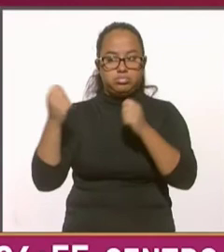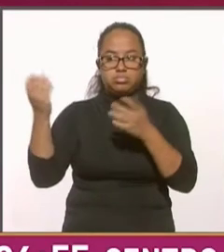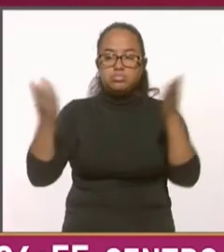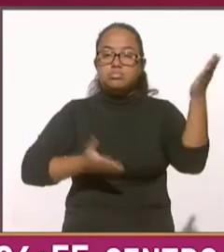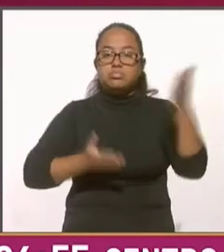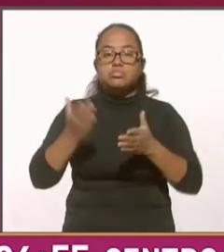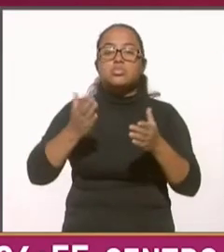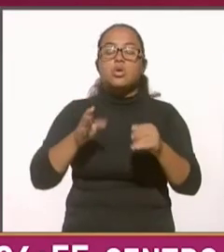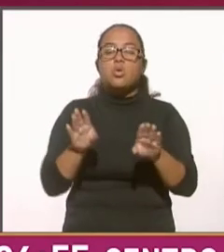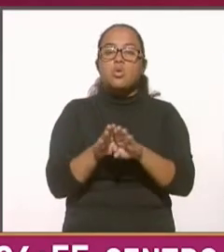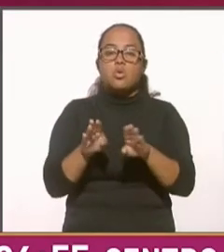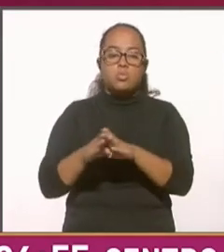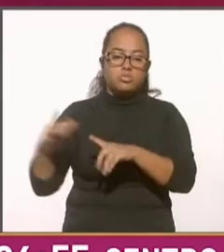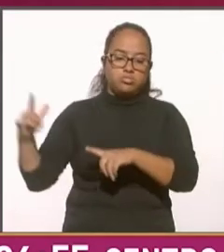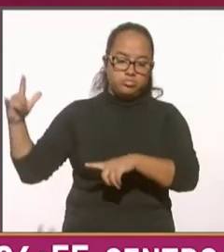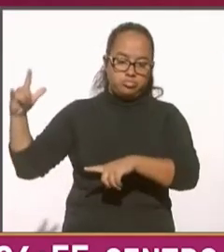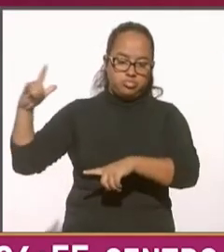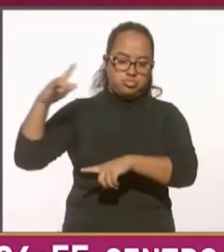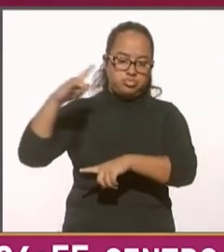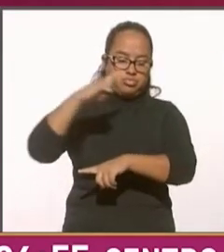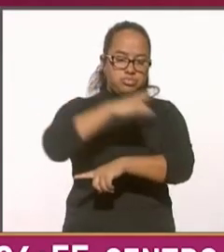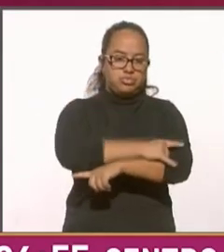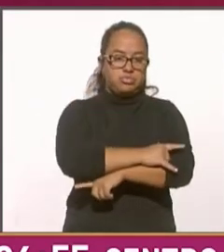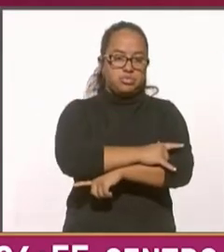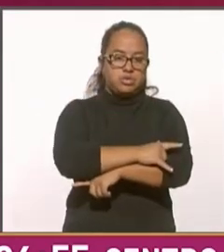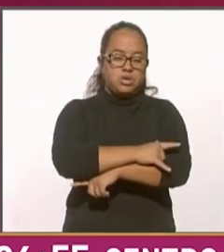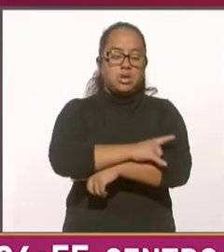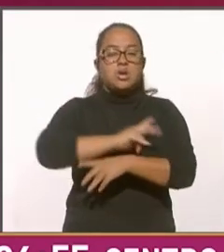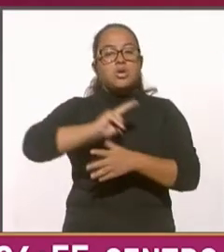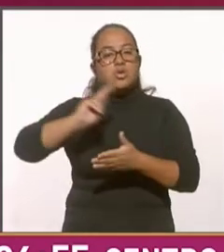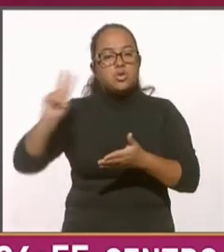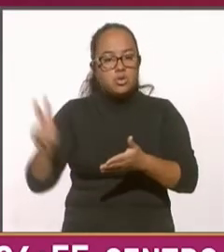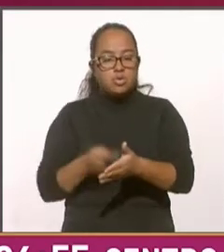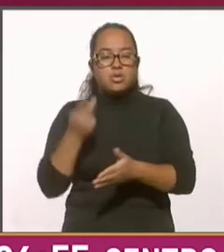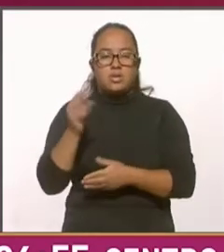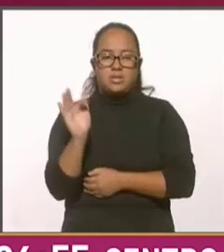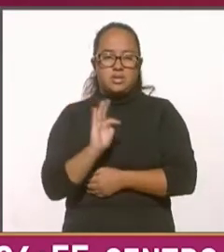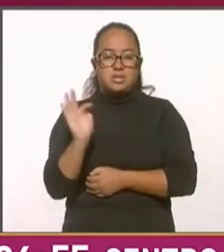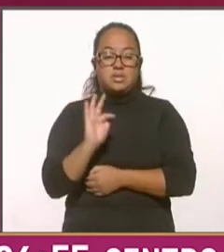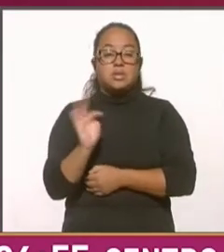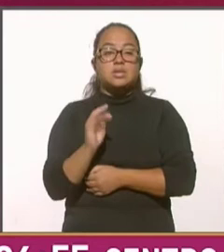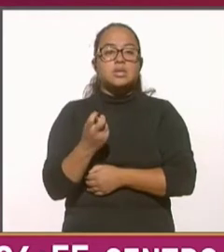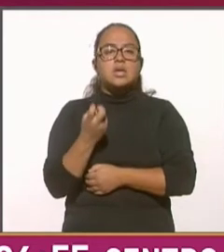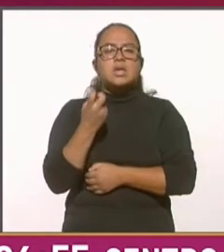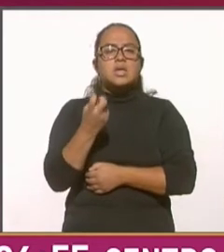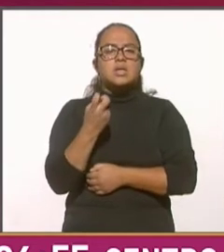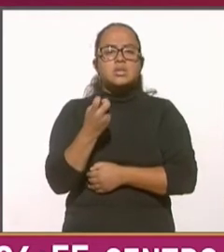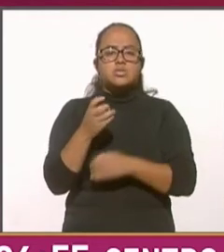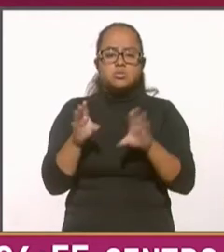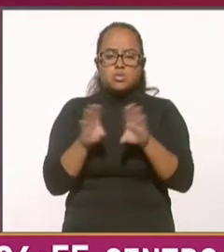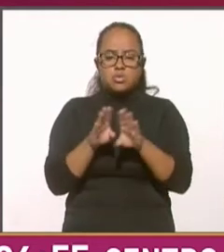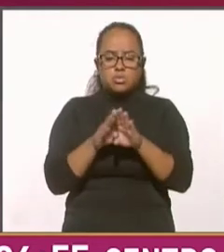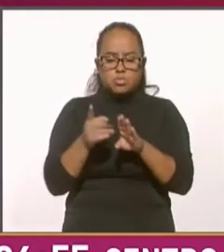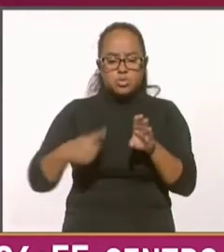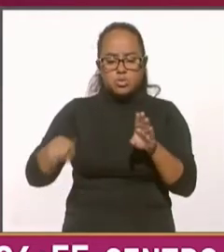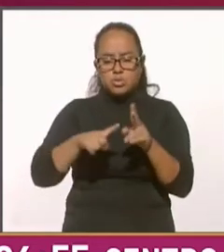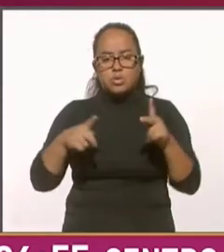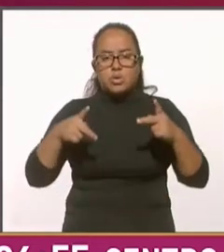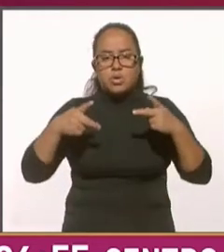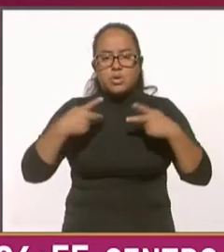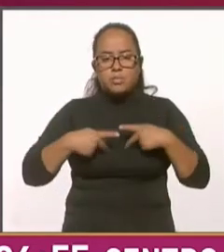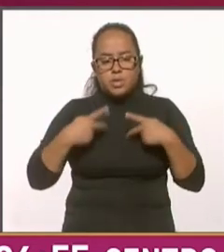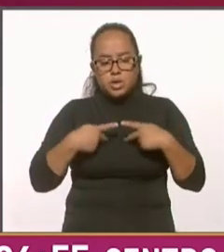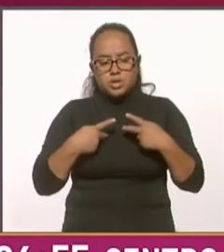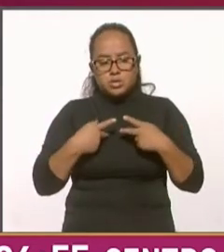fueron por vía aérea. Y nuevamente probablemente eso habla de la capacidad de consumo o la capacidad